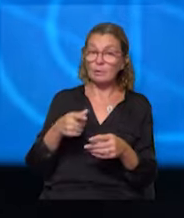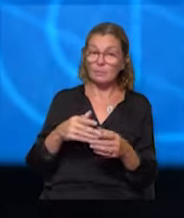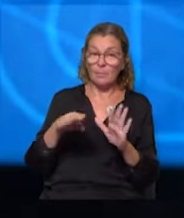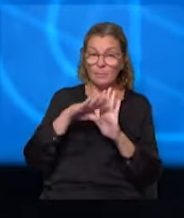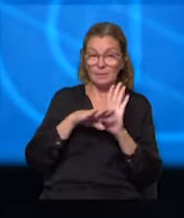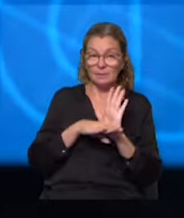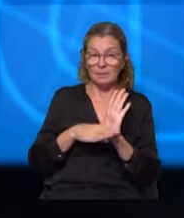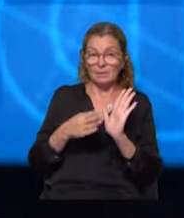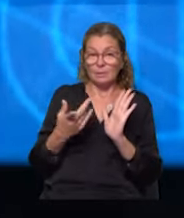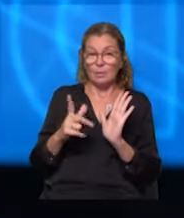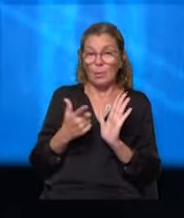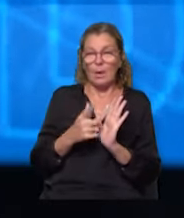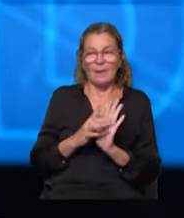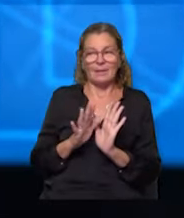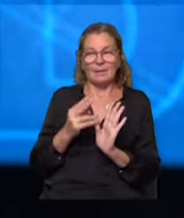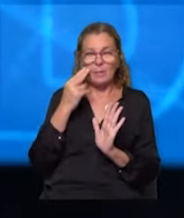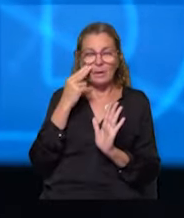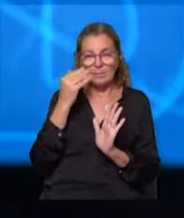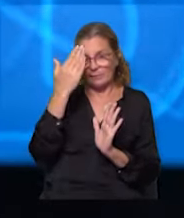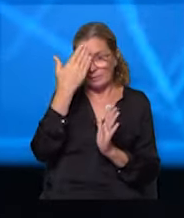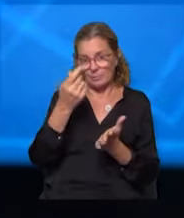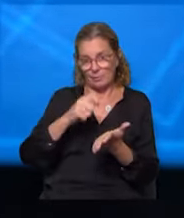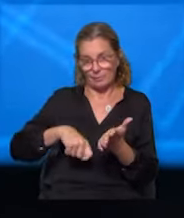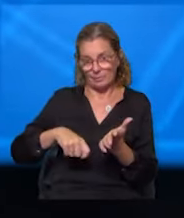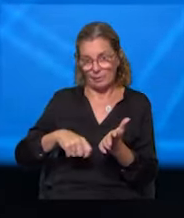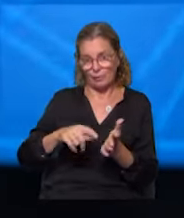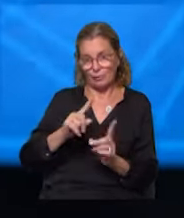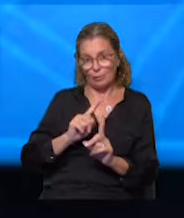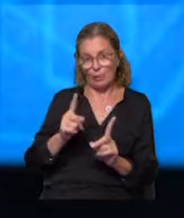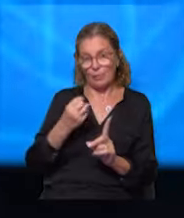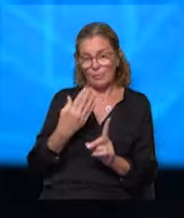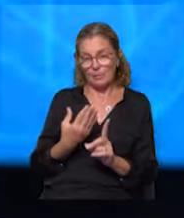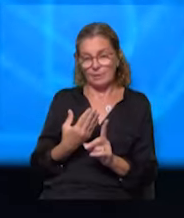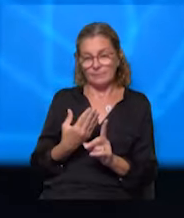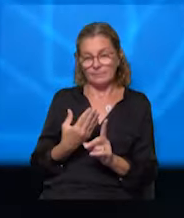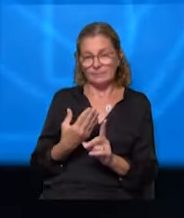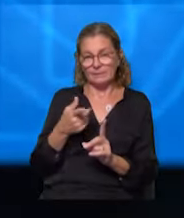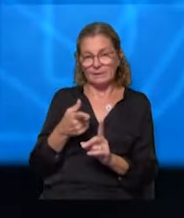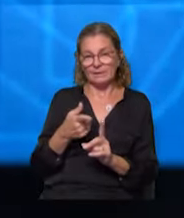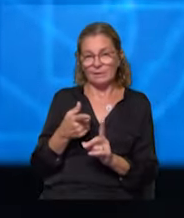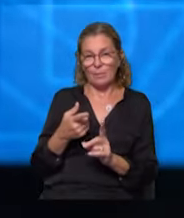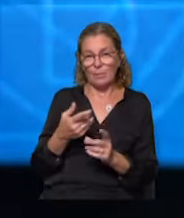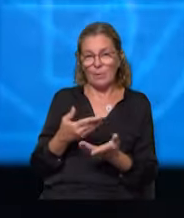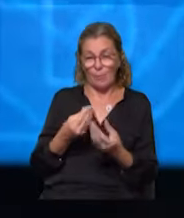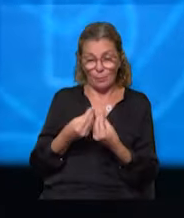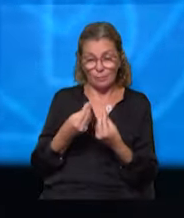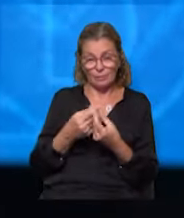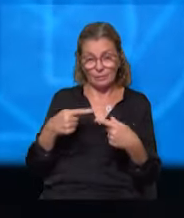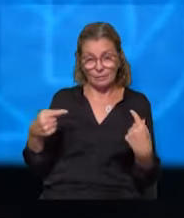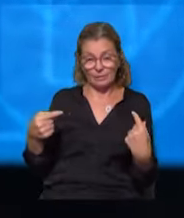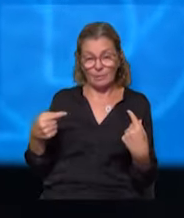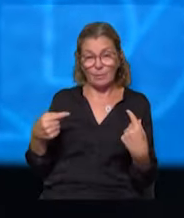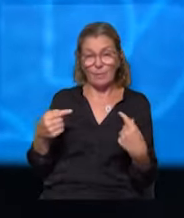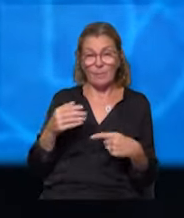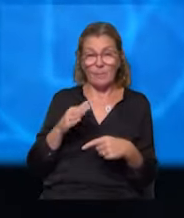medidas no es cuestión de que el frente amplio no firmó un papelito porque tenía así como implementó muchas otras cosas con su